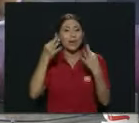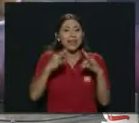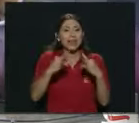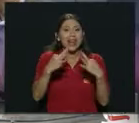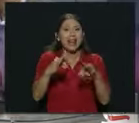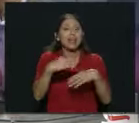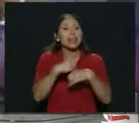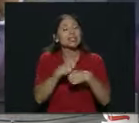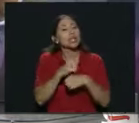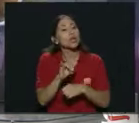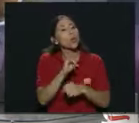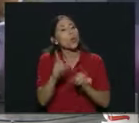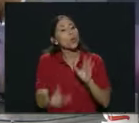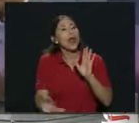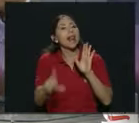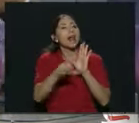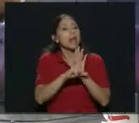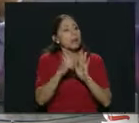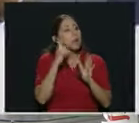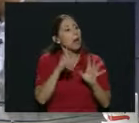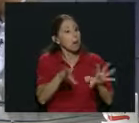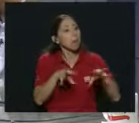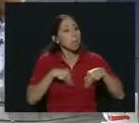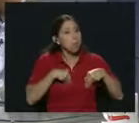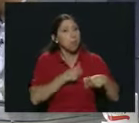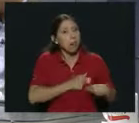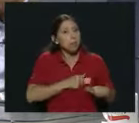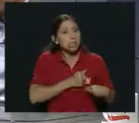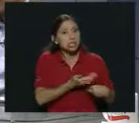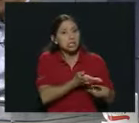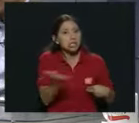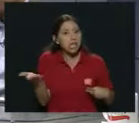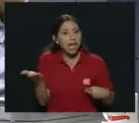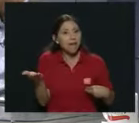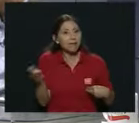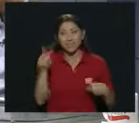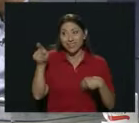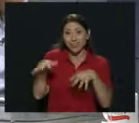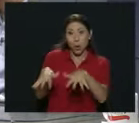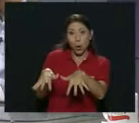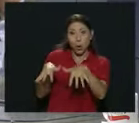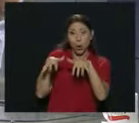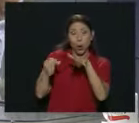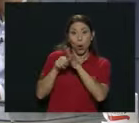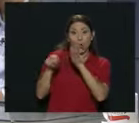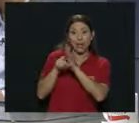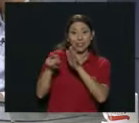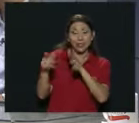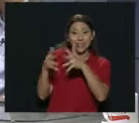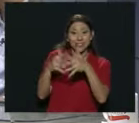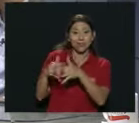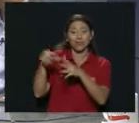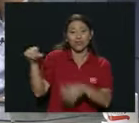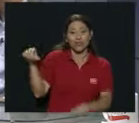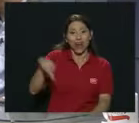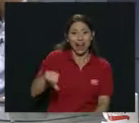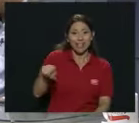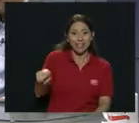amnistía migratoria, una ley de amnistía que fracasa en el Congreso de los Estados Unidos y solo queda la parte,